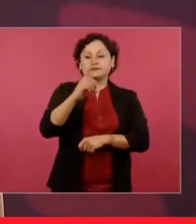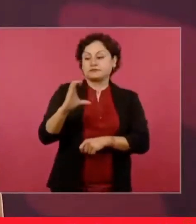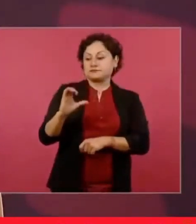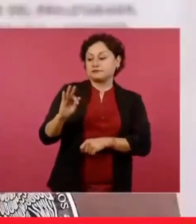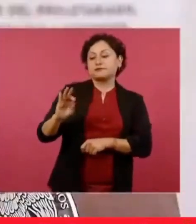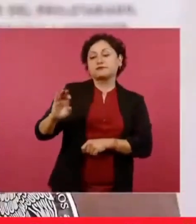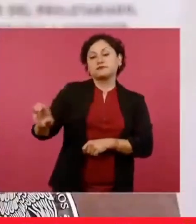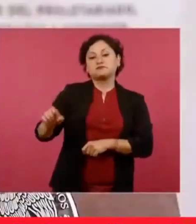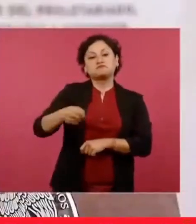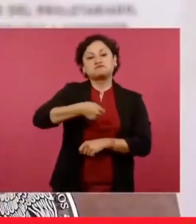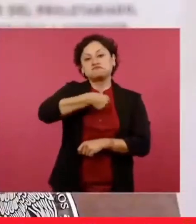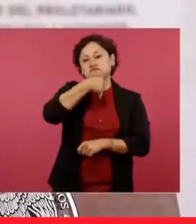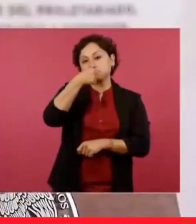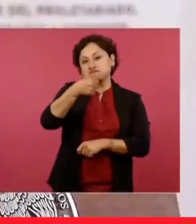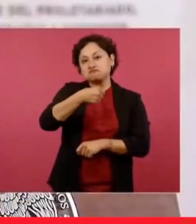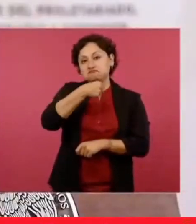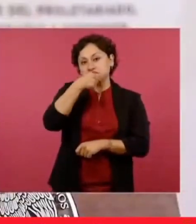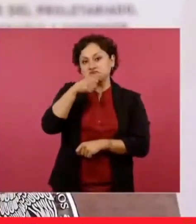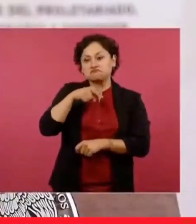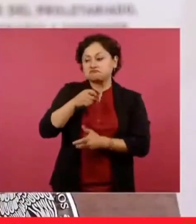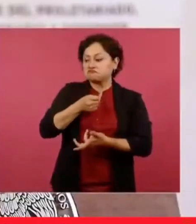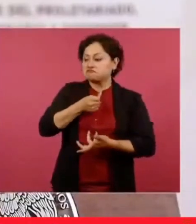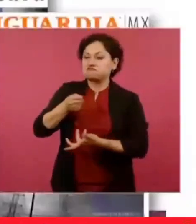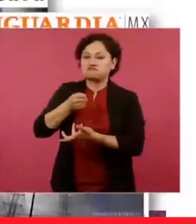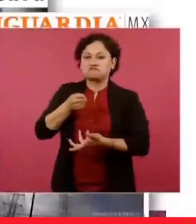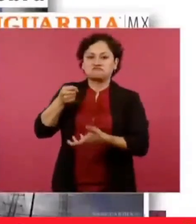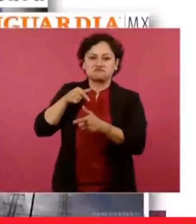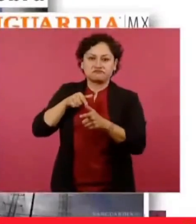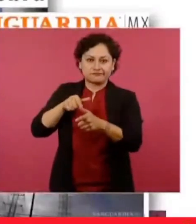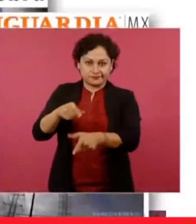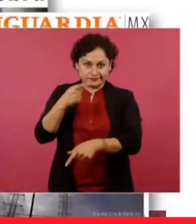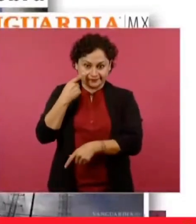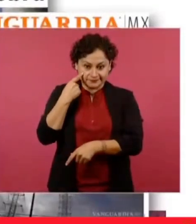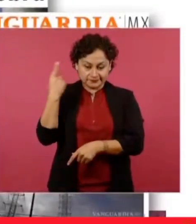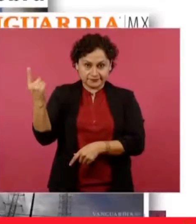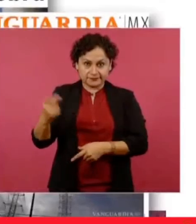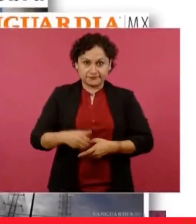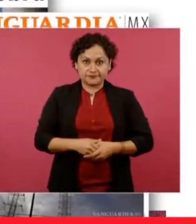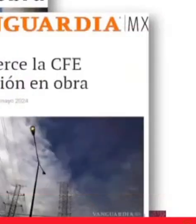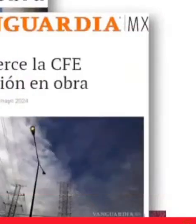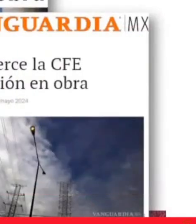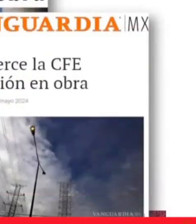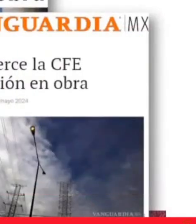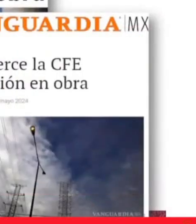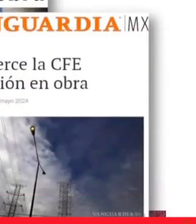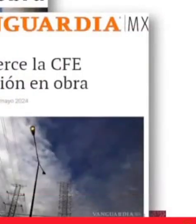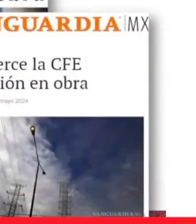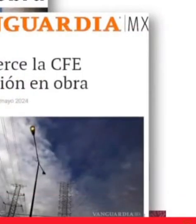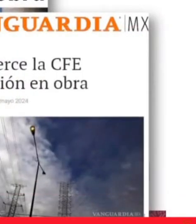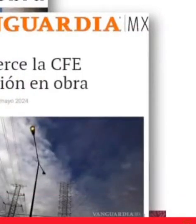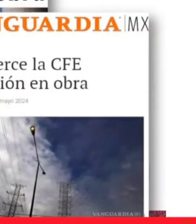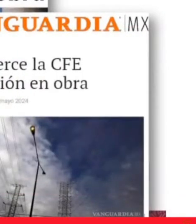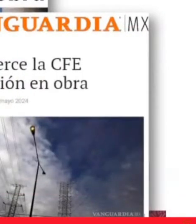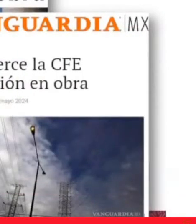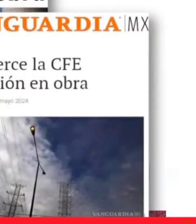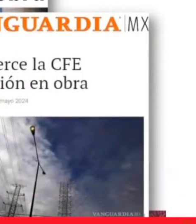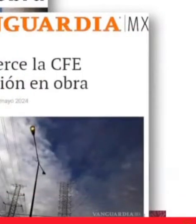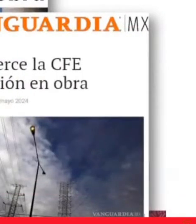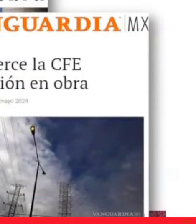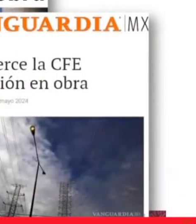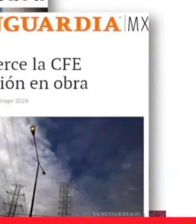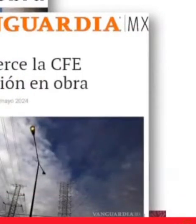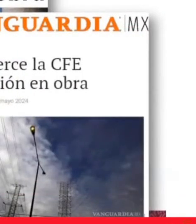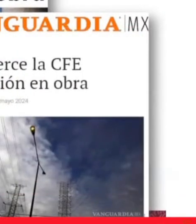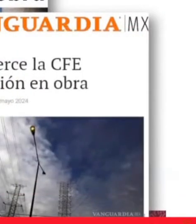Federal de Electricidad, inversión en obra". En esta nota se asegura que en mayo, esto dice, voy a citar al diario Reforma, se